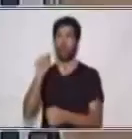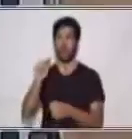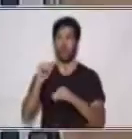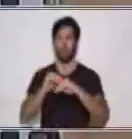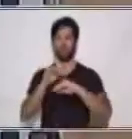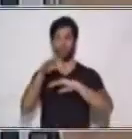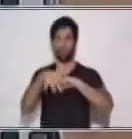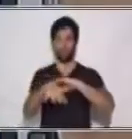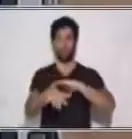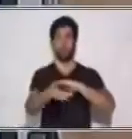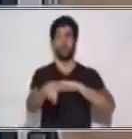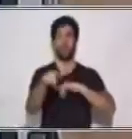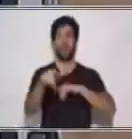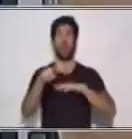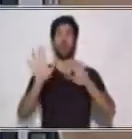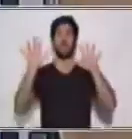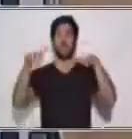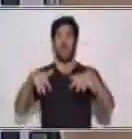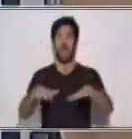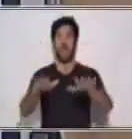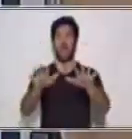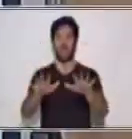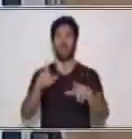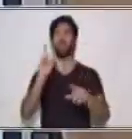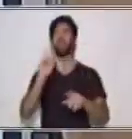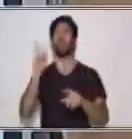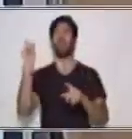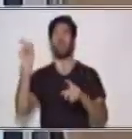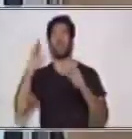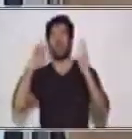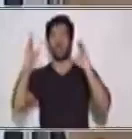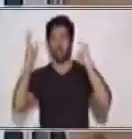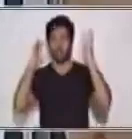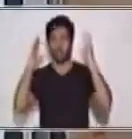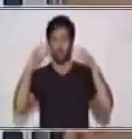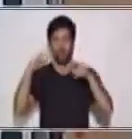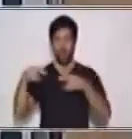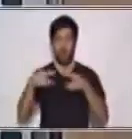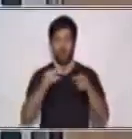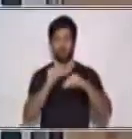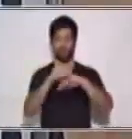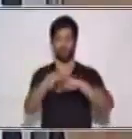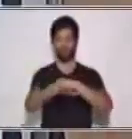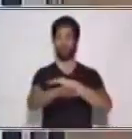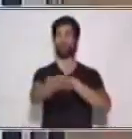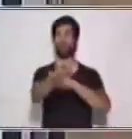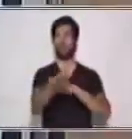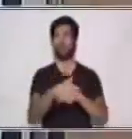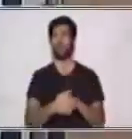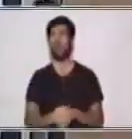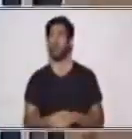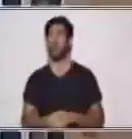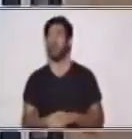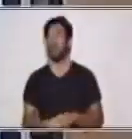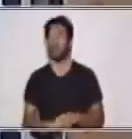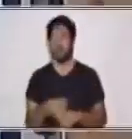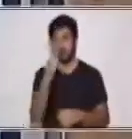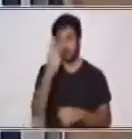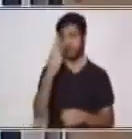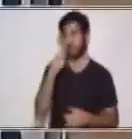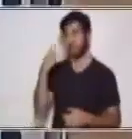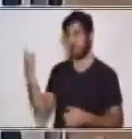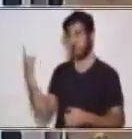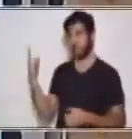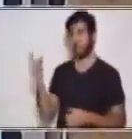en el Océano Pacífico en el canal de Chiquimulilla. En este caso, en esta frase que dice río Los